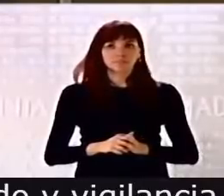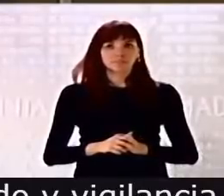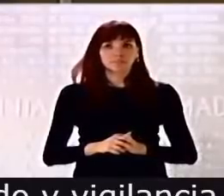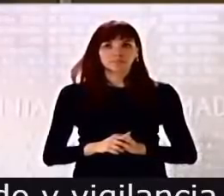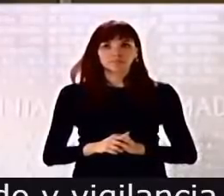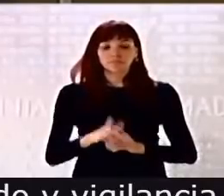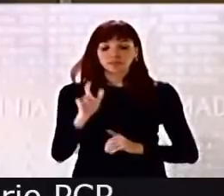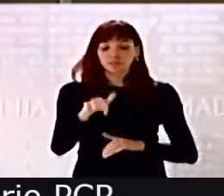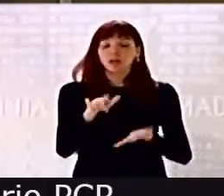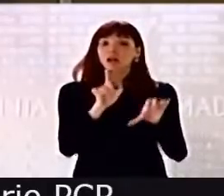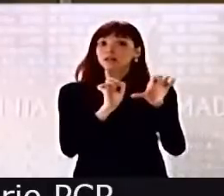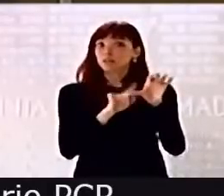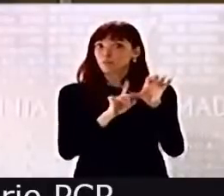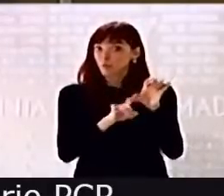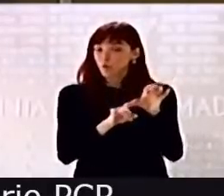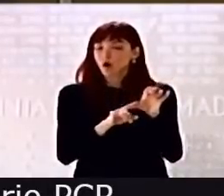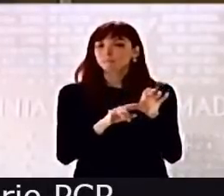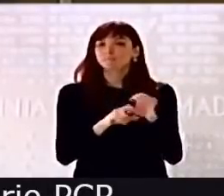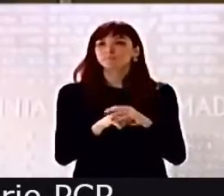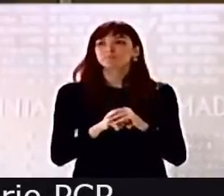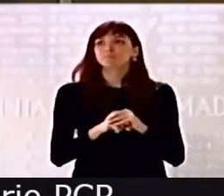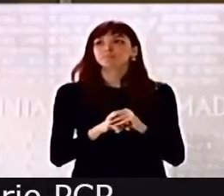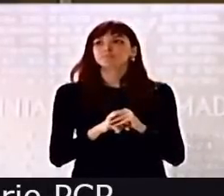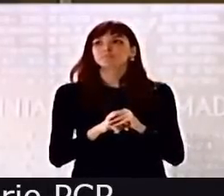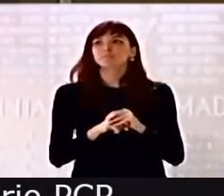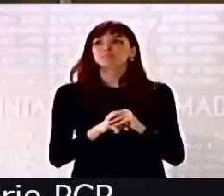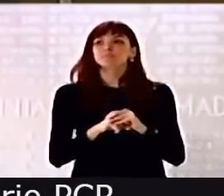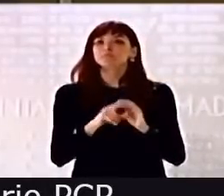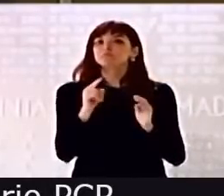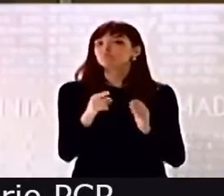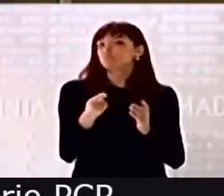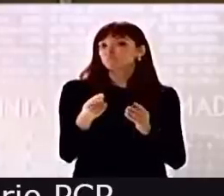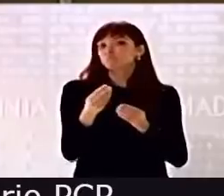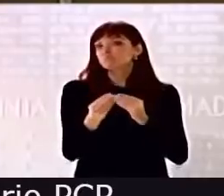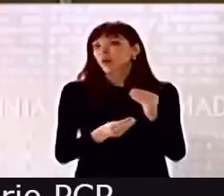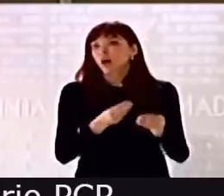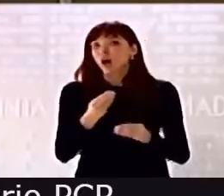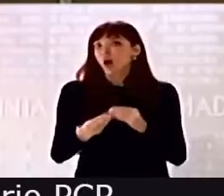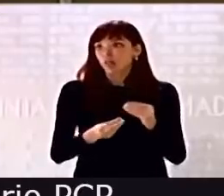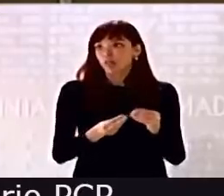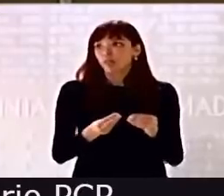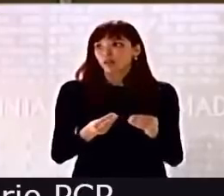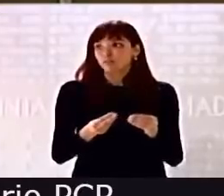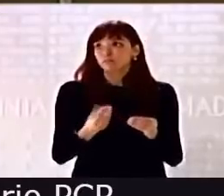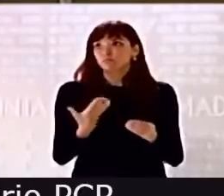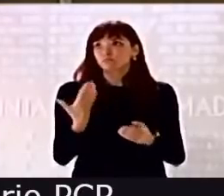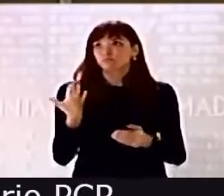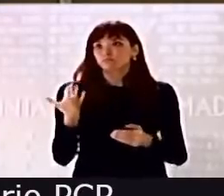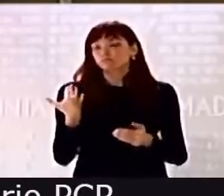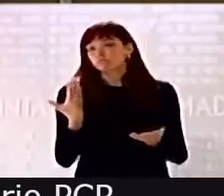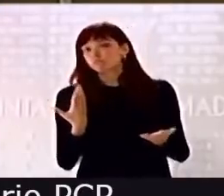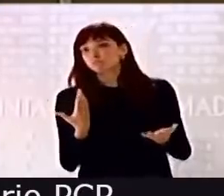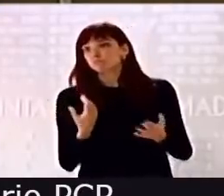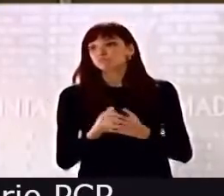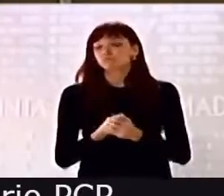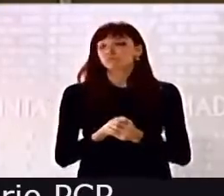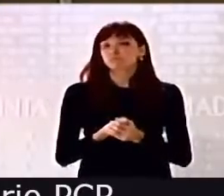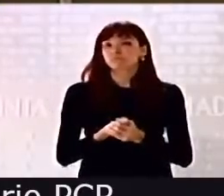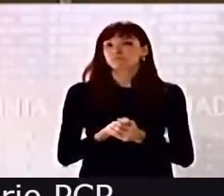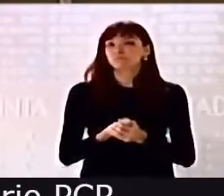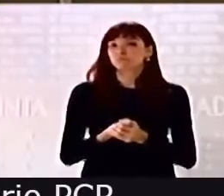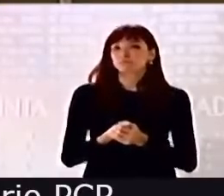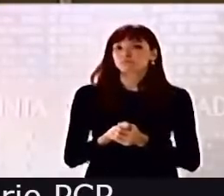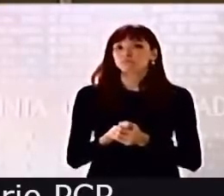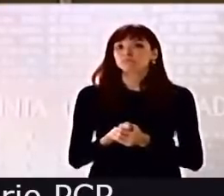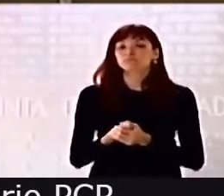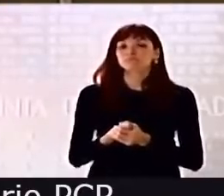En Extremadura se han venido realizando de forma